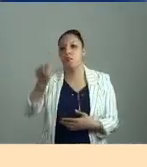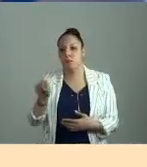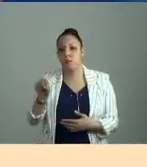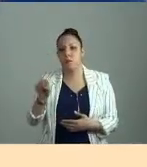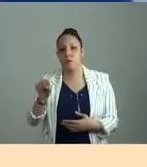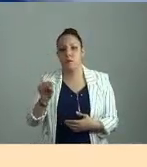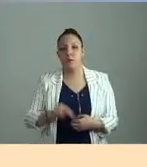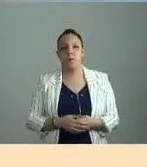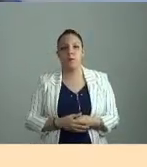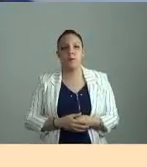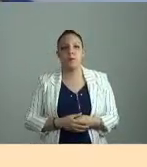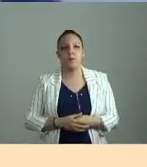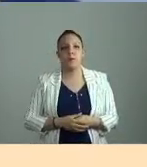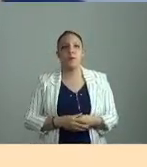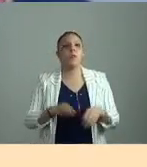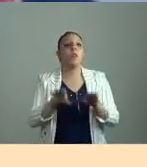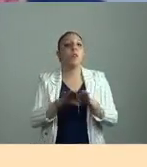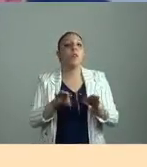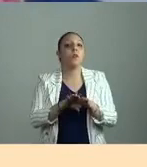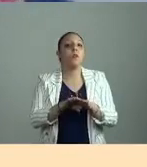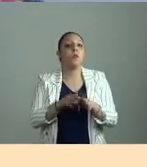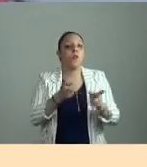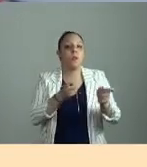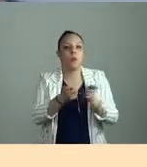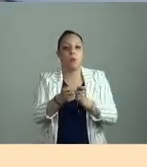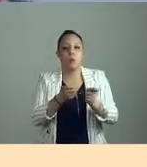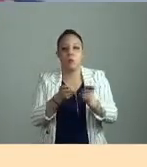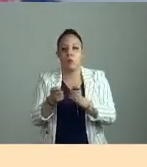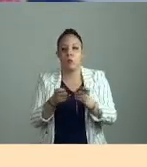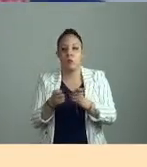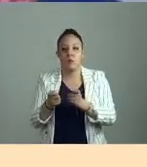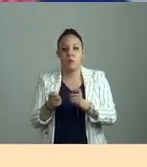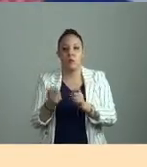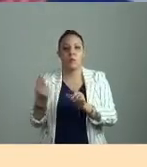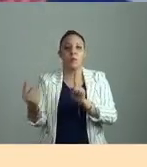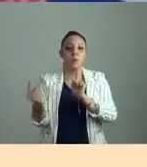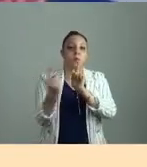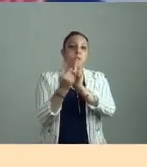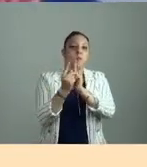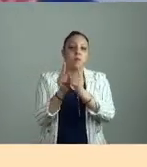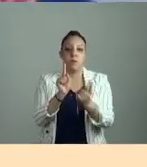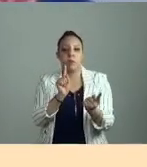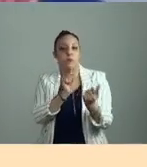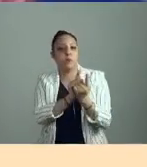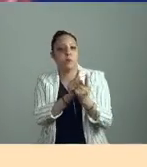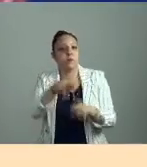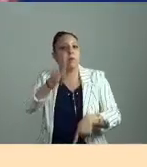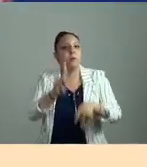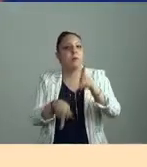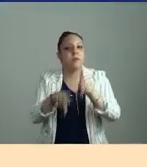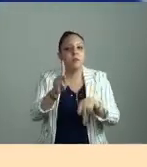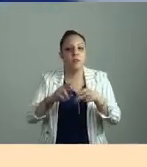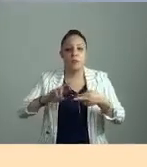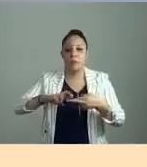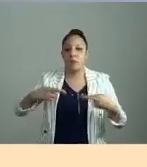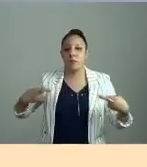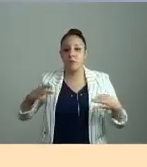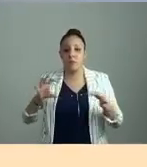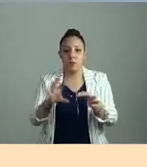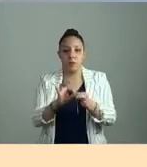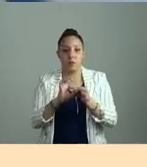elementos de control podemos relacionarnos con la persona que trabajan en las